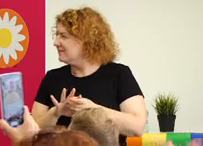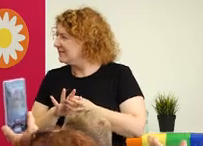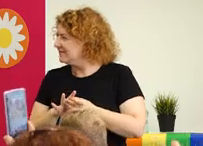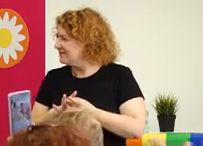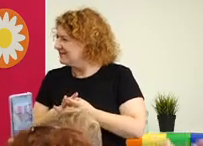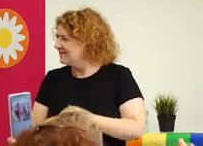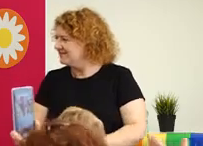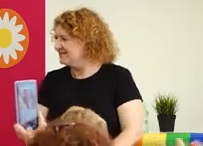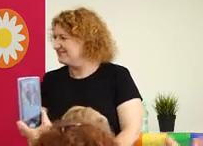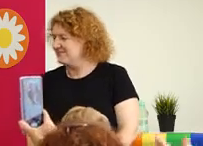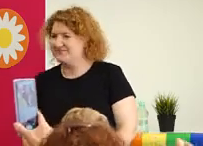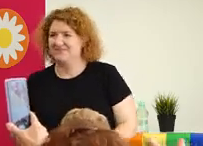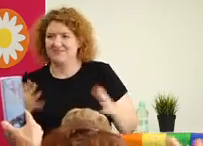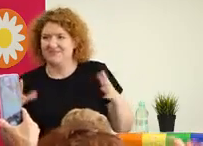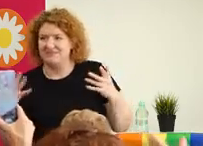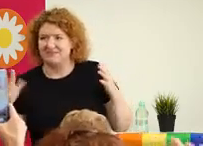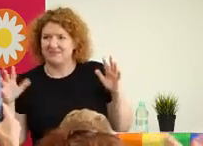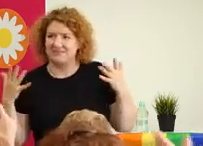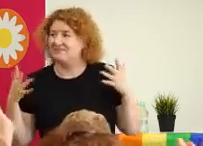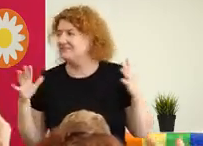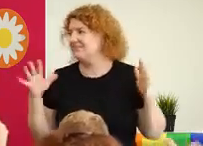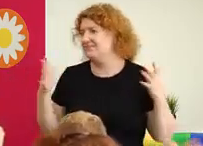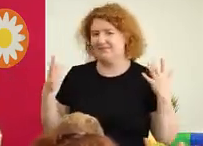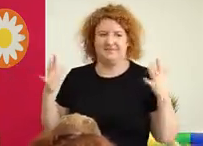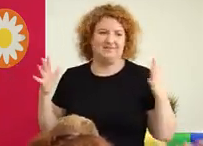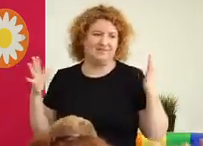Bueno, pues muchísimas gracias. Nos hacemos